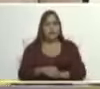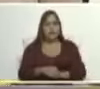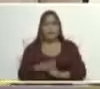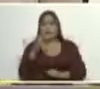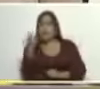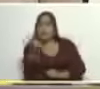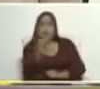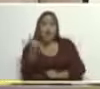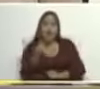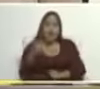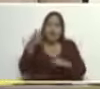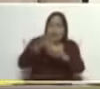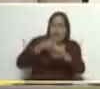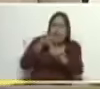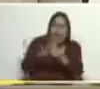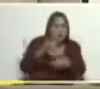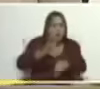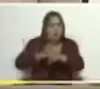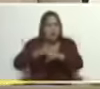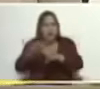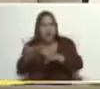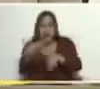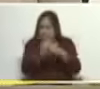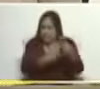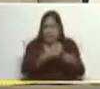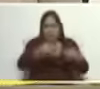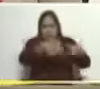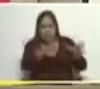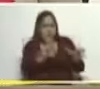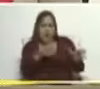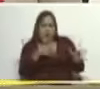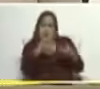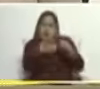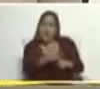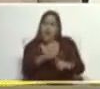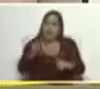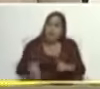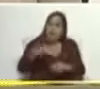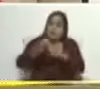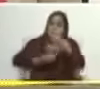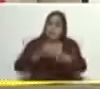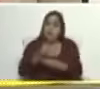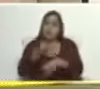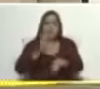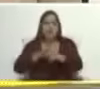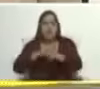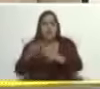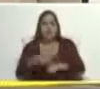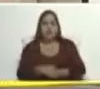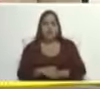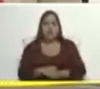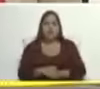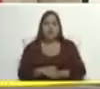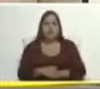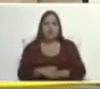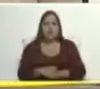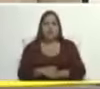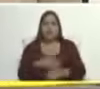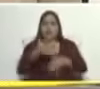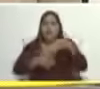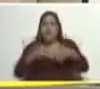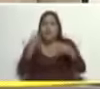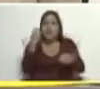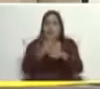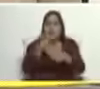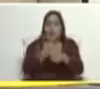no solamente resistimos por hacerlo, sino que lo hacemos en función de una agenda